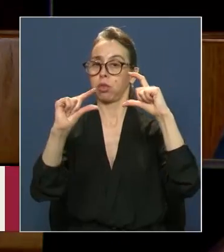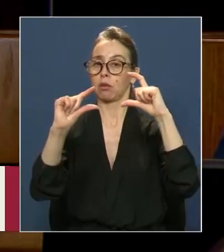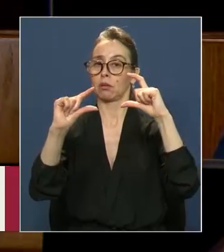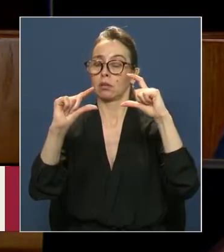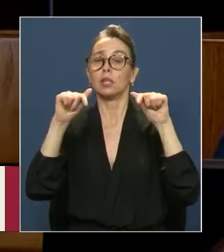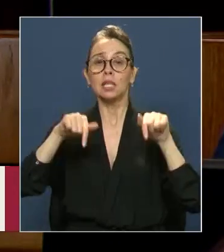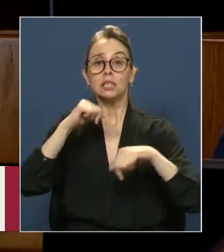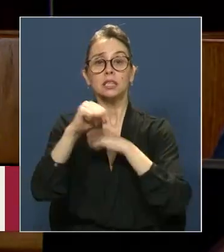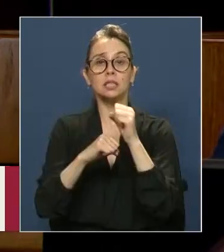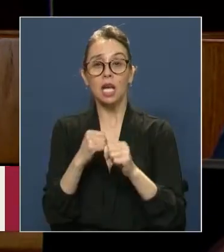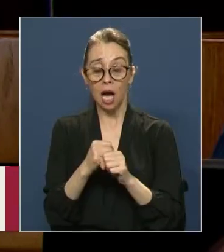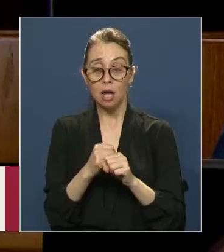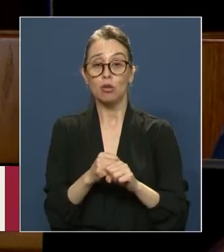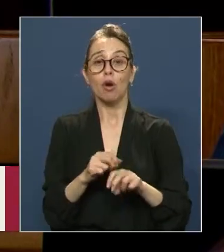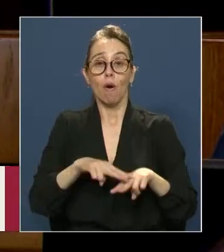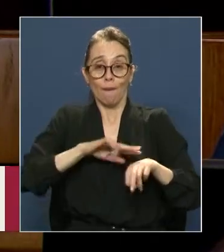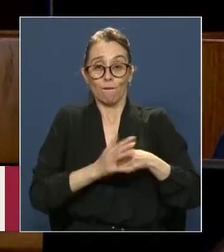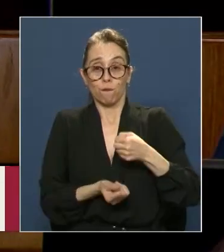año,